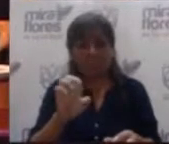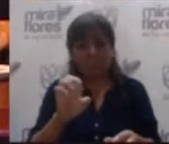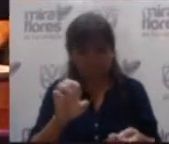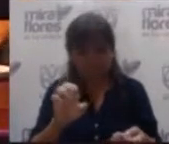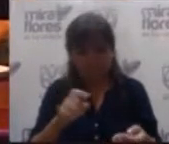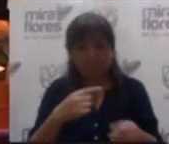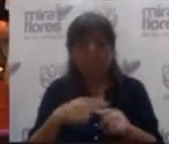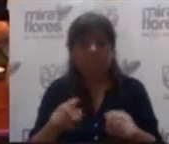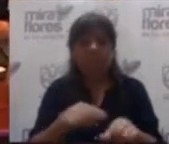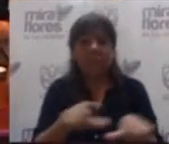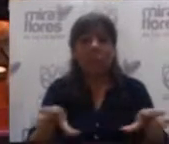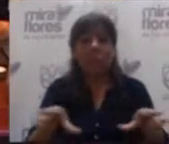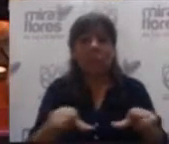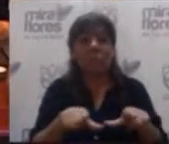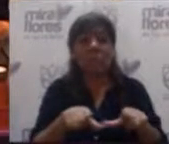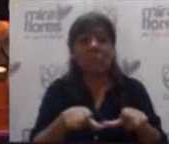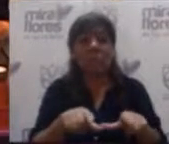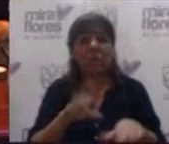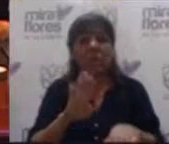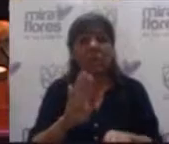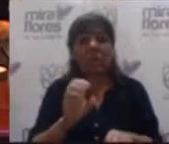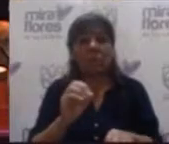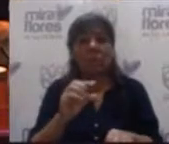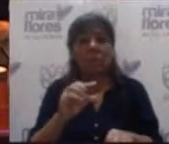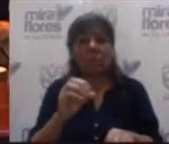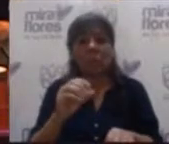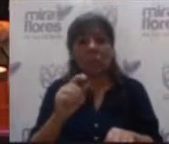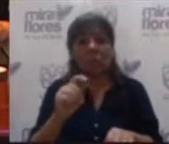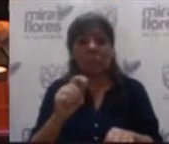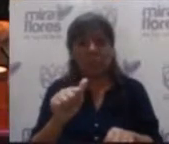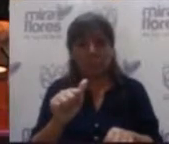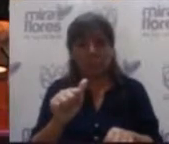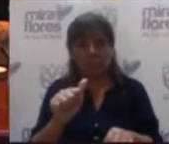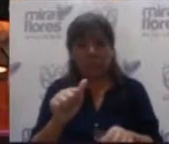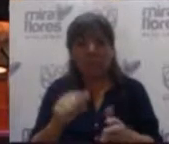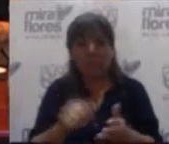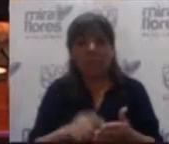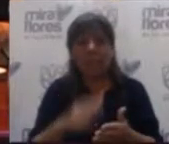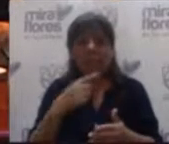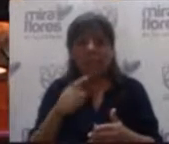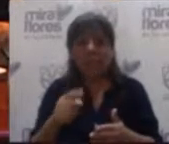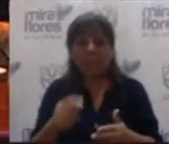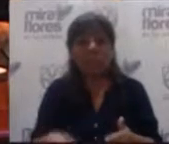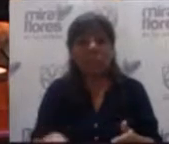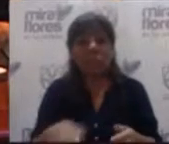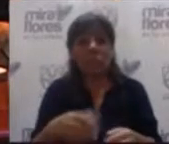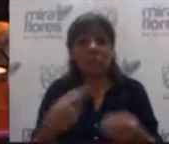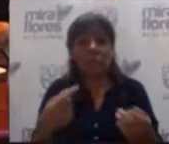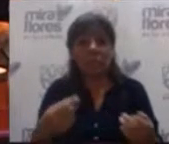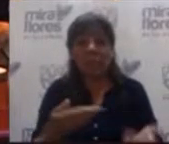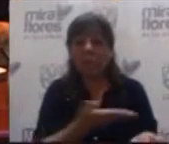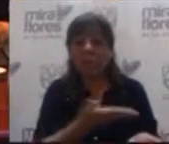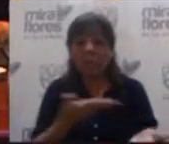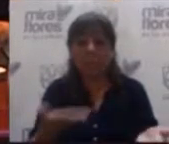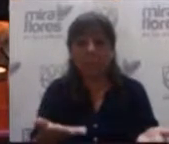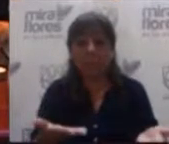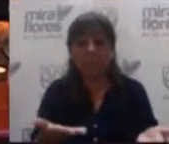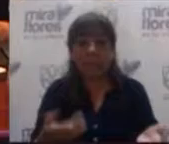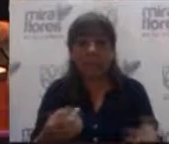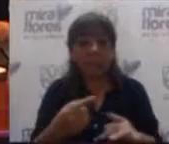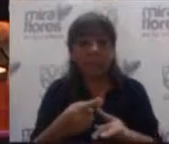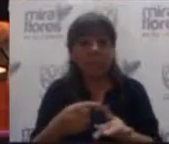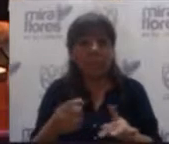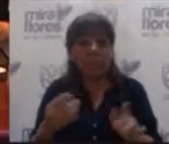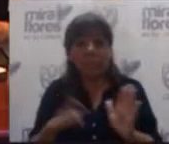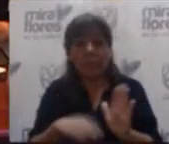Colombia, los días 14 y 15 de junio en el Club El Nogal. El foro es un evento exclusivo para invitados que convocará participantes de alto